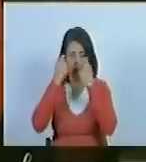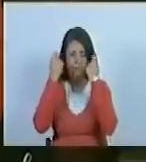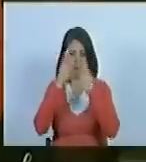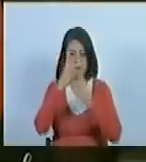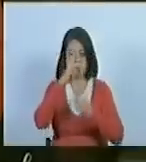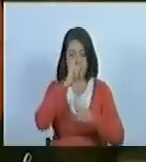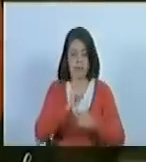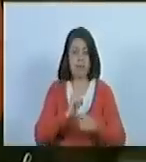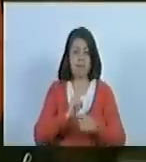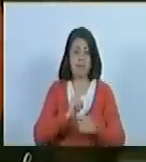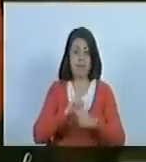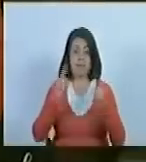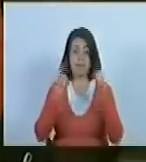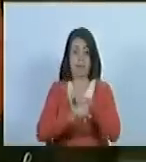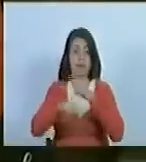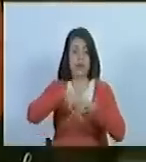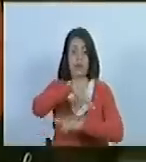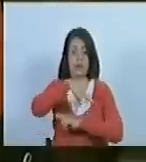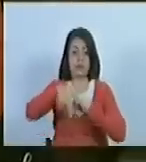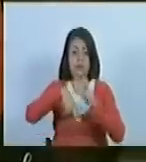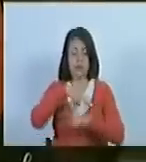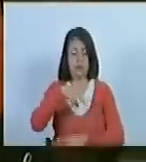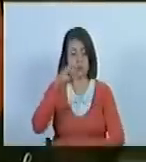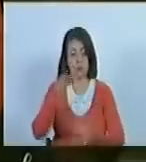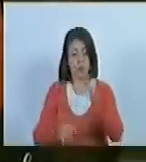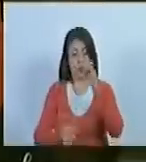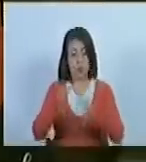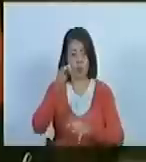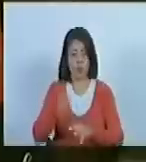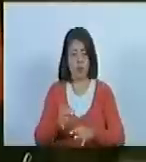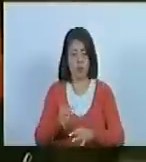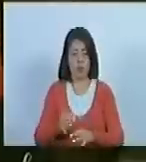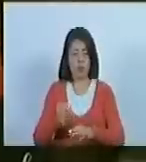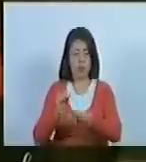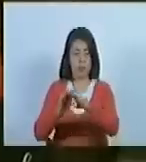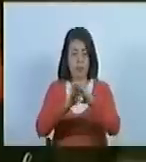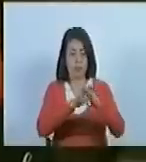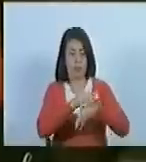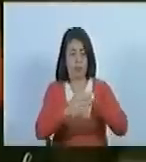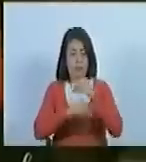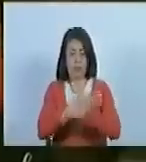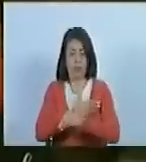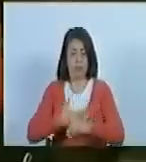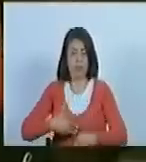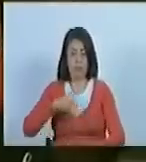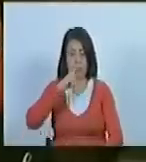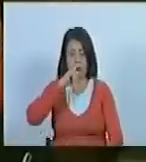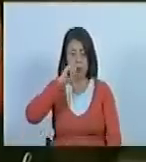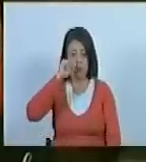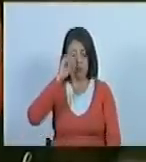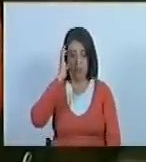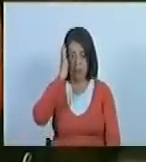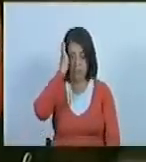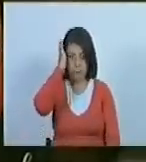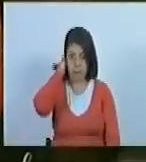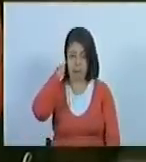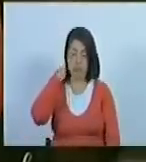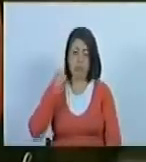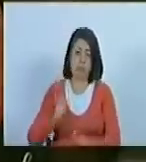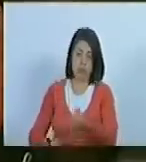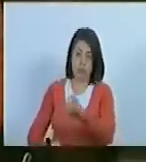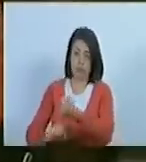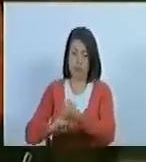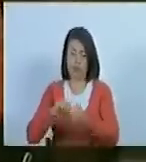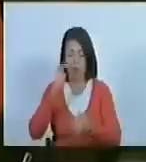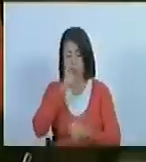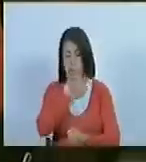2 años de la revolución judicial. El llamado que nos hizo el presidente Nicolás Maduro a tenderle la mano a